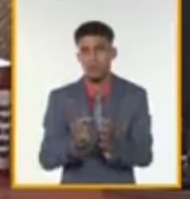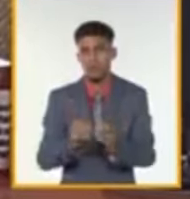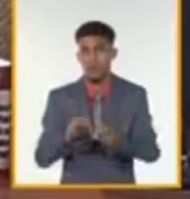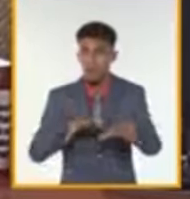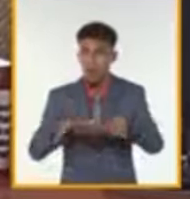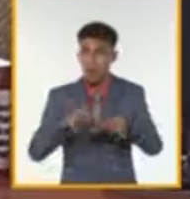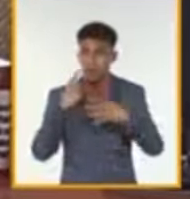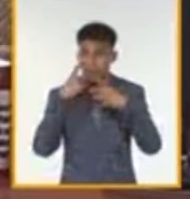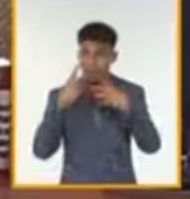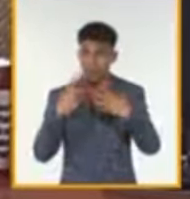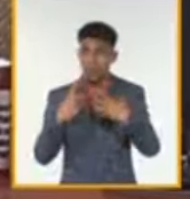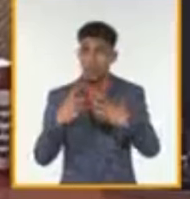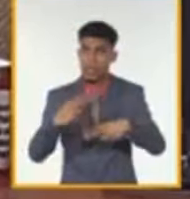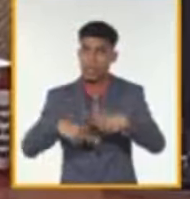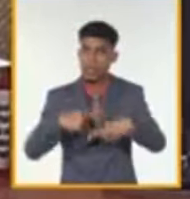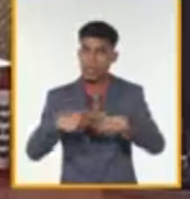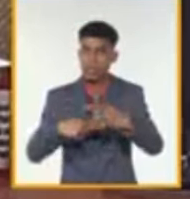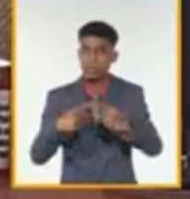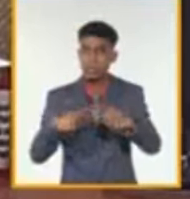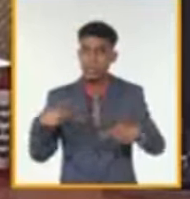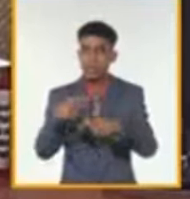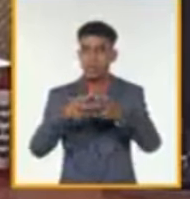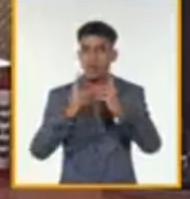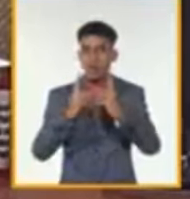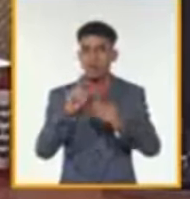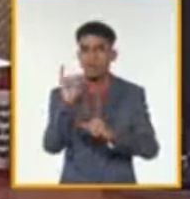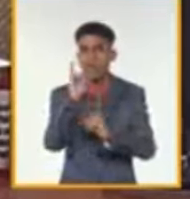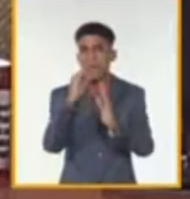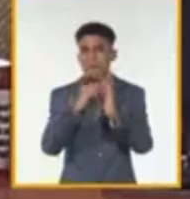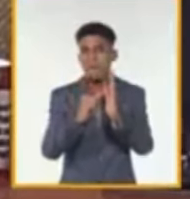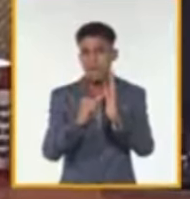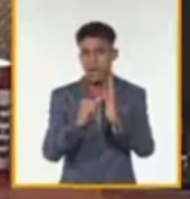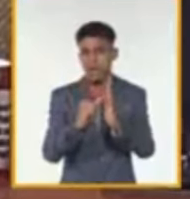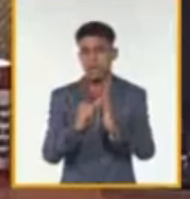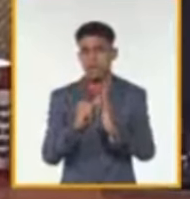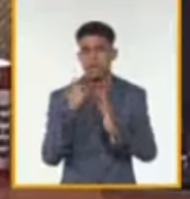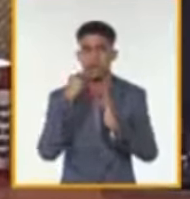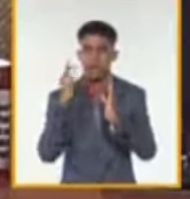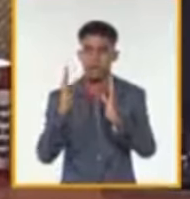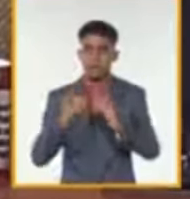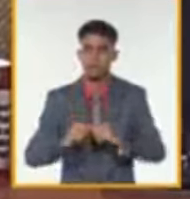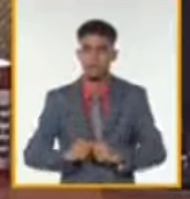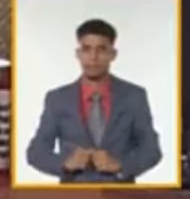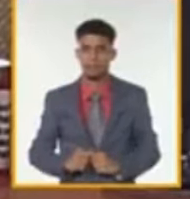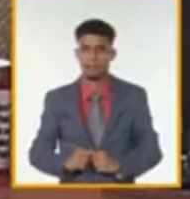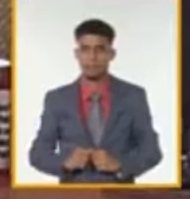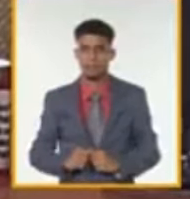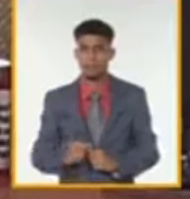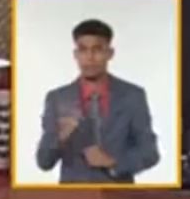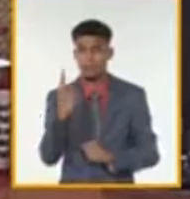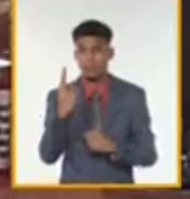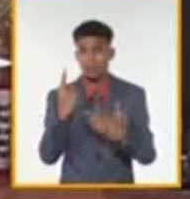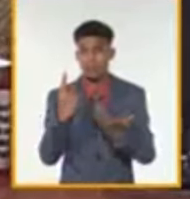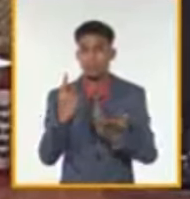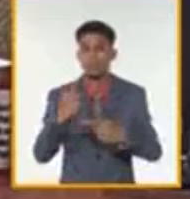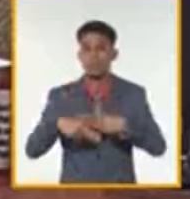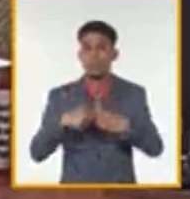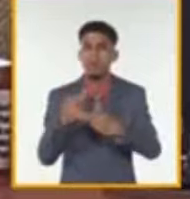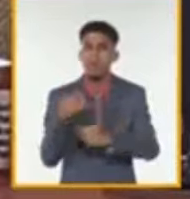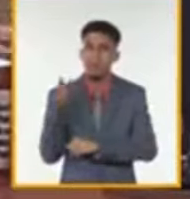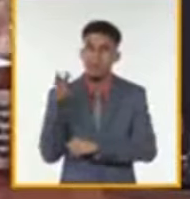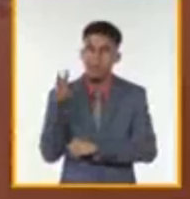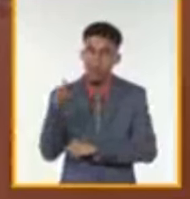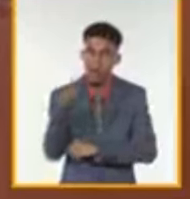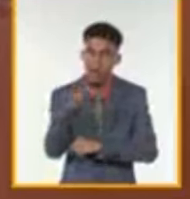que íbamos a estar desarrollando sobre todo durante estos se meses del del año primeramente hicimos un recorrido por todos los